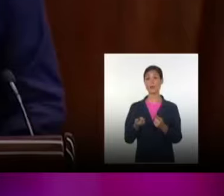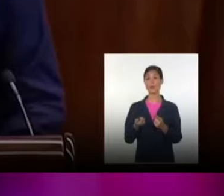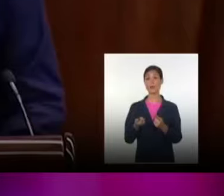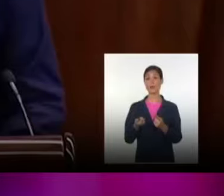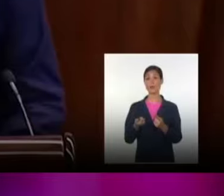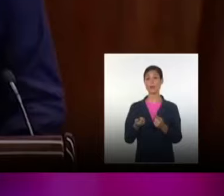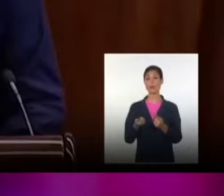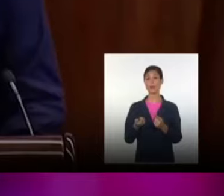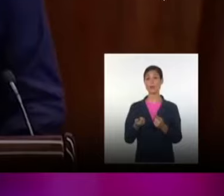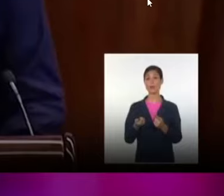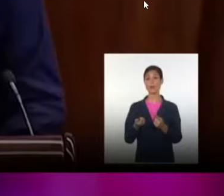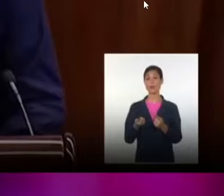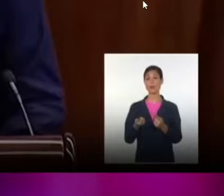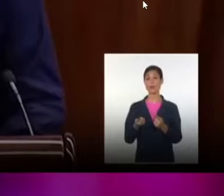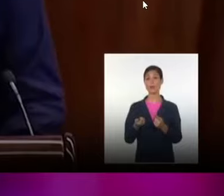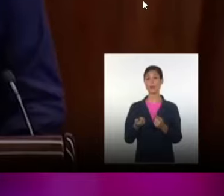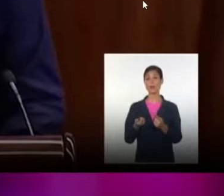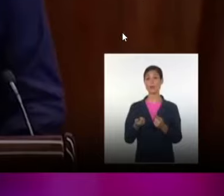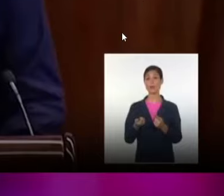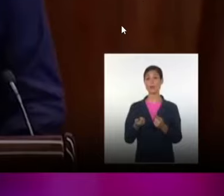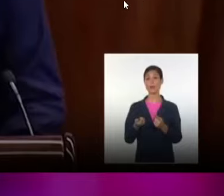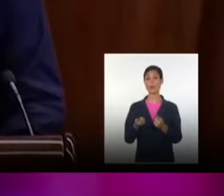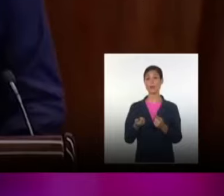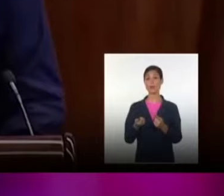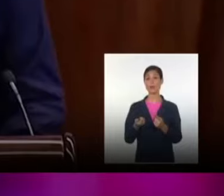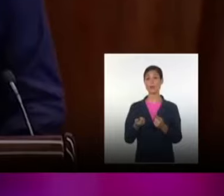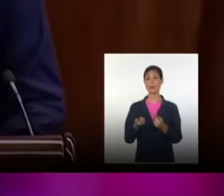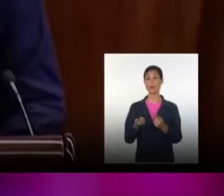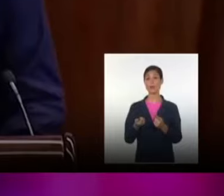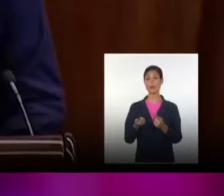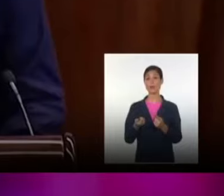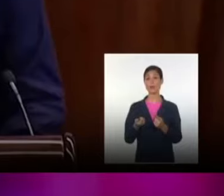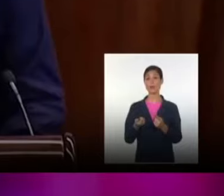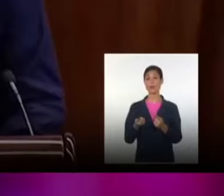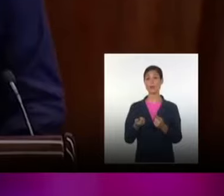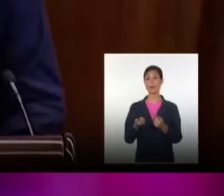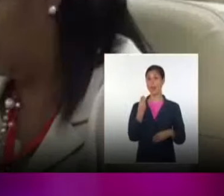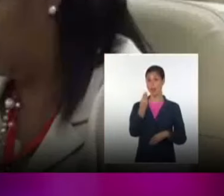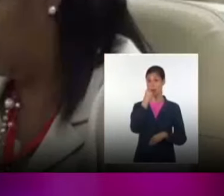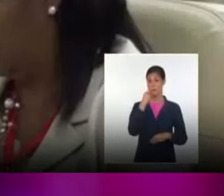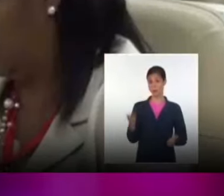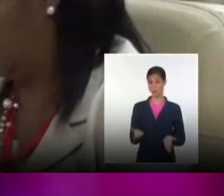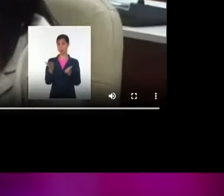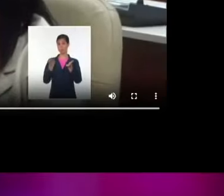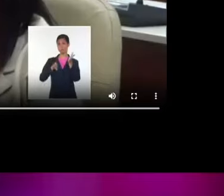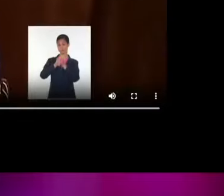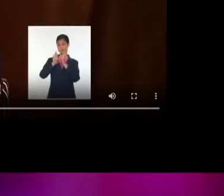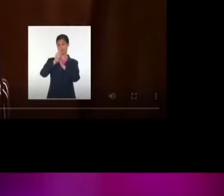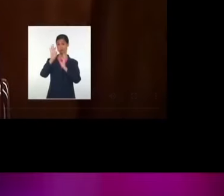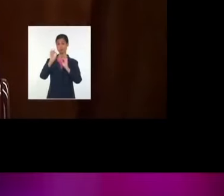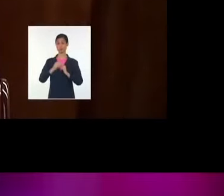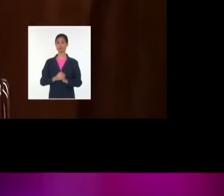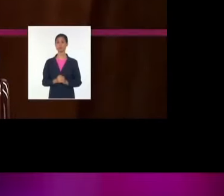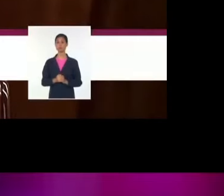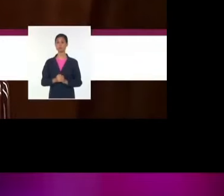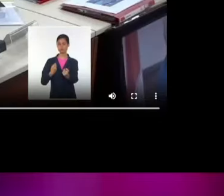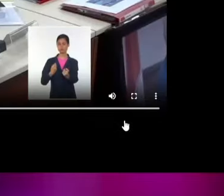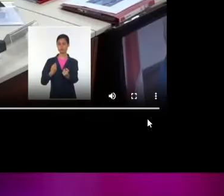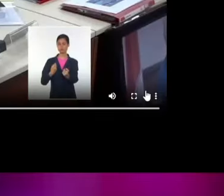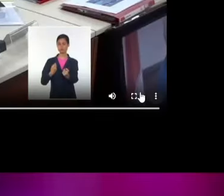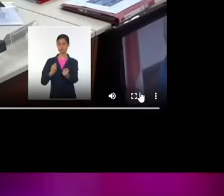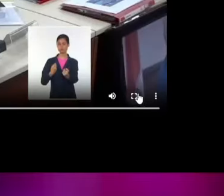es como te quiere la dictadura, para que no pienses en libertad, para que no pienses en prosperidad, para que no pienses en nada. Ya, este es el otro, ahí se acabó. Vale, Ratificamos la perfecto. Y voluntad aquí de es donde